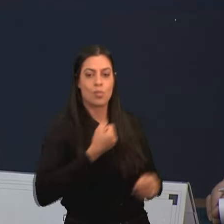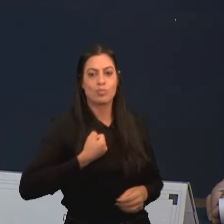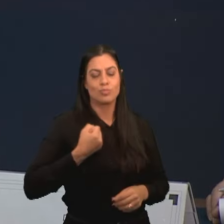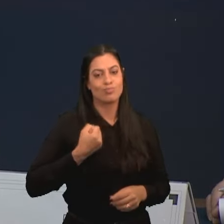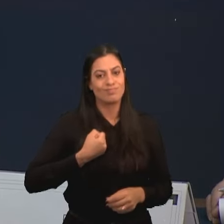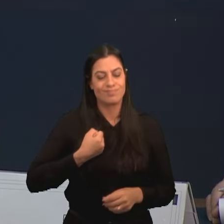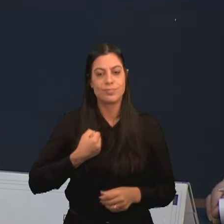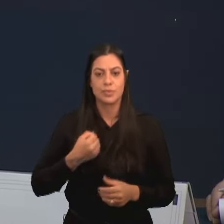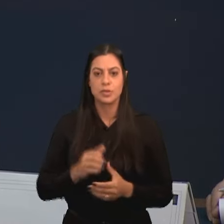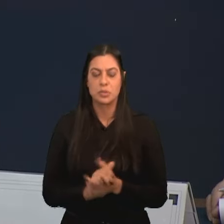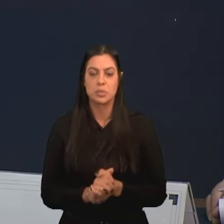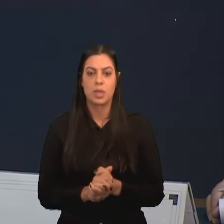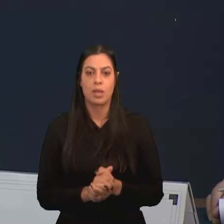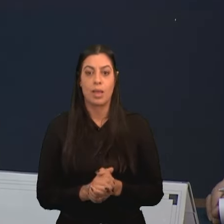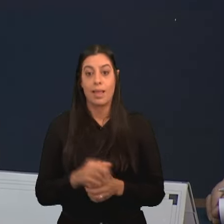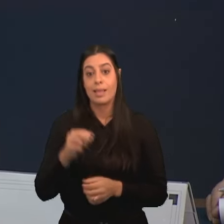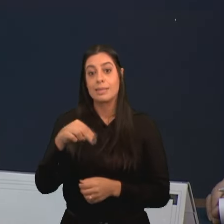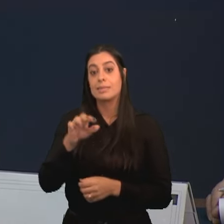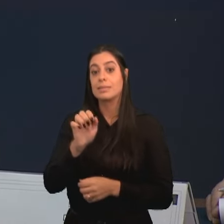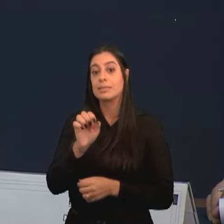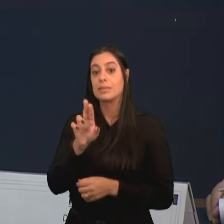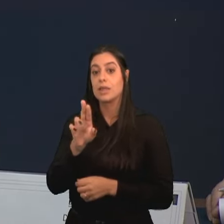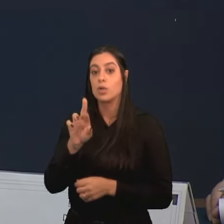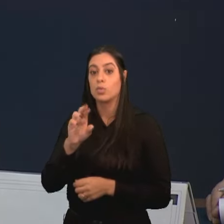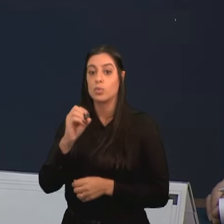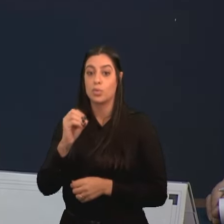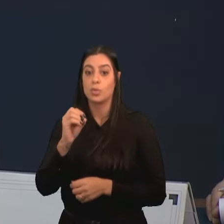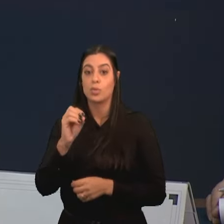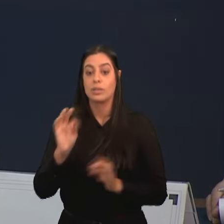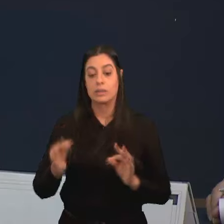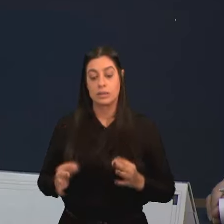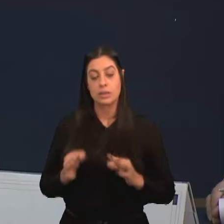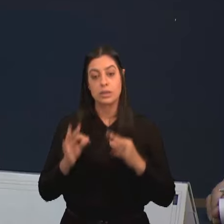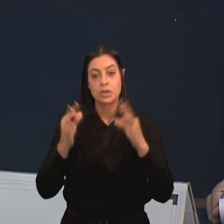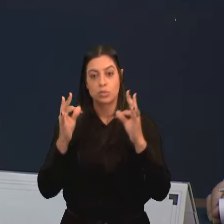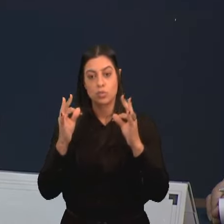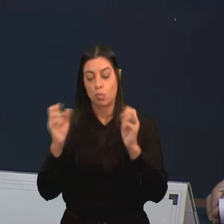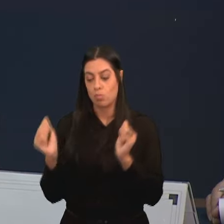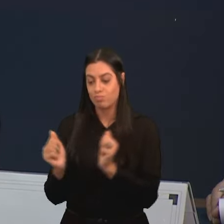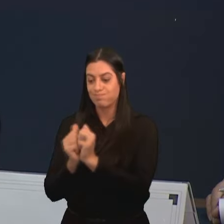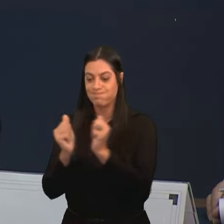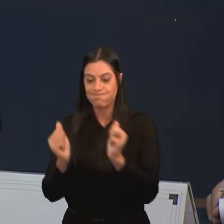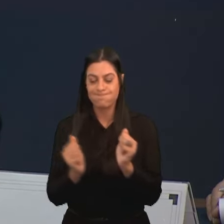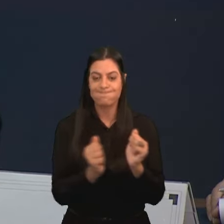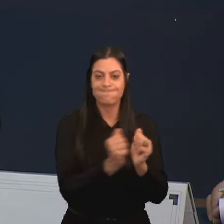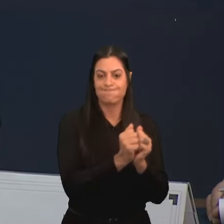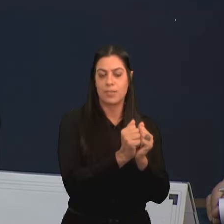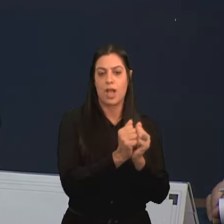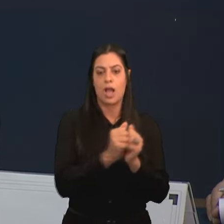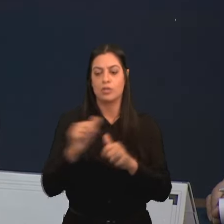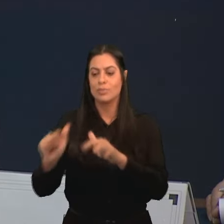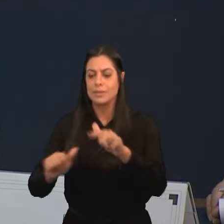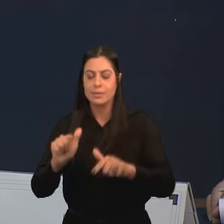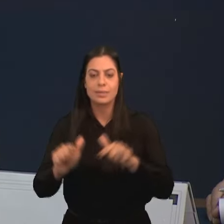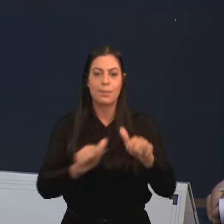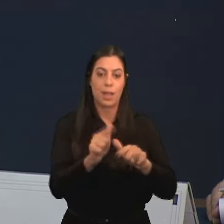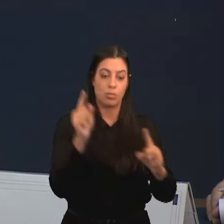de informaciones. La neurotecnología es un conjunto de técnicas, de